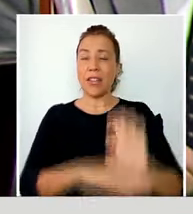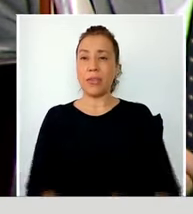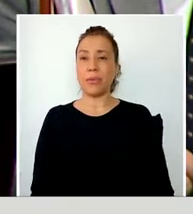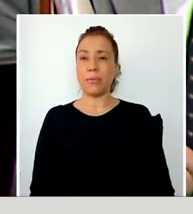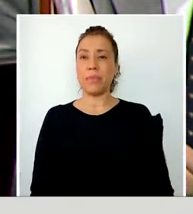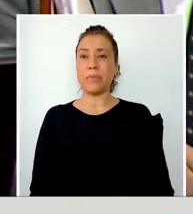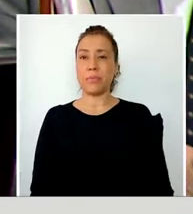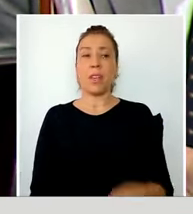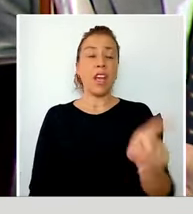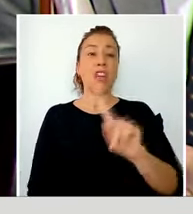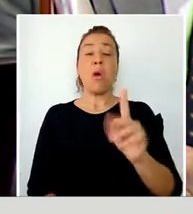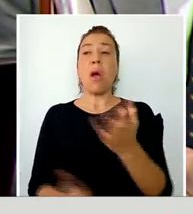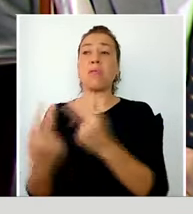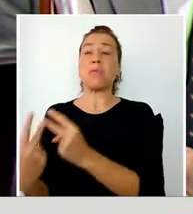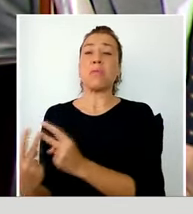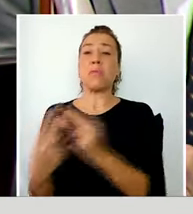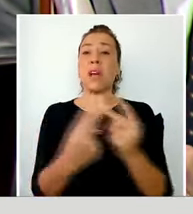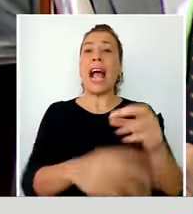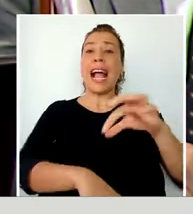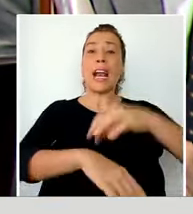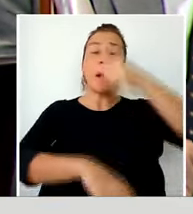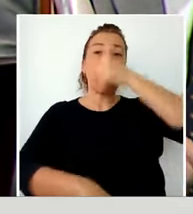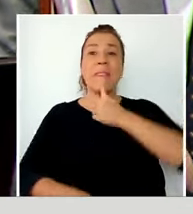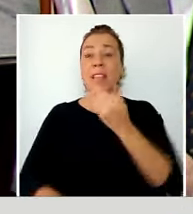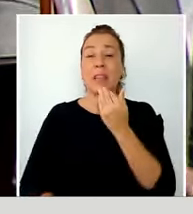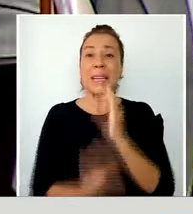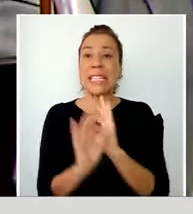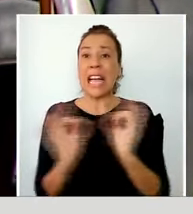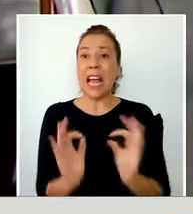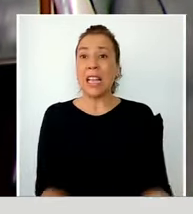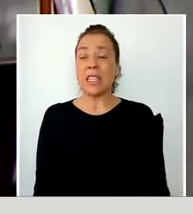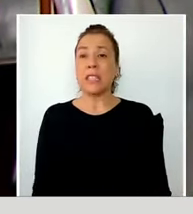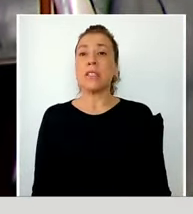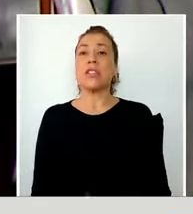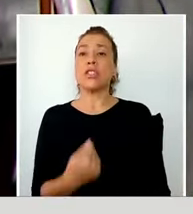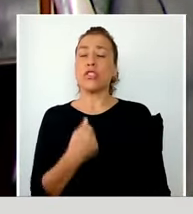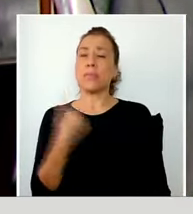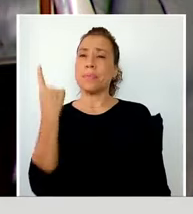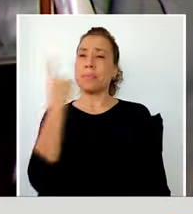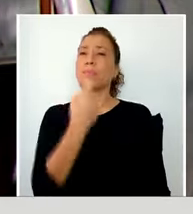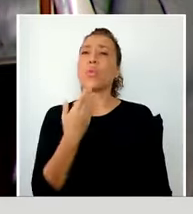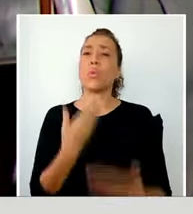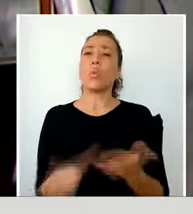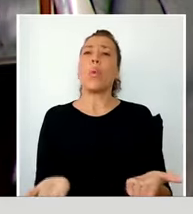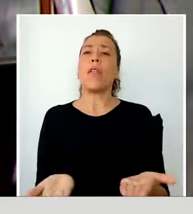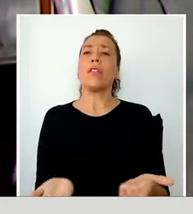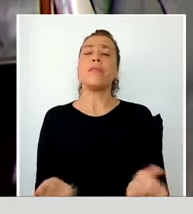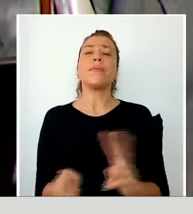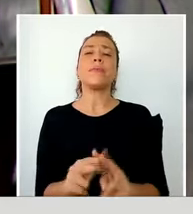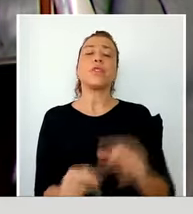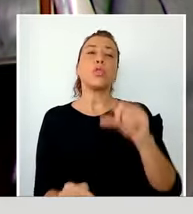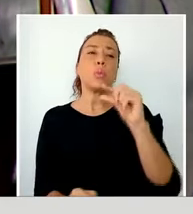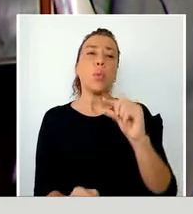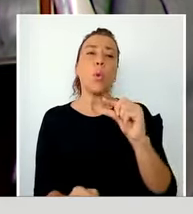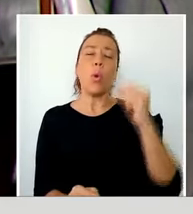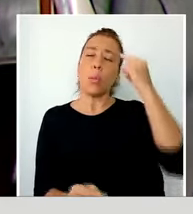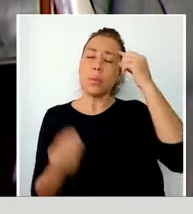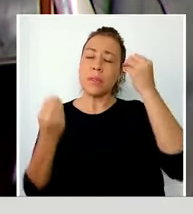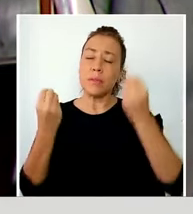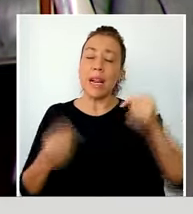trasladan a la a las clínicas privadas Entonces yo de verdad me pregunto cuándo vamos a tener un poquito de sentido común aquí en el